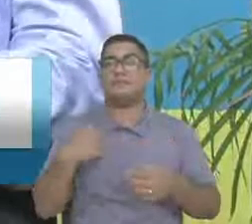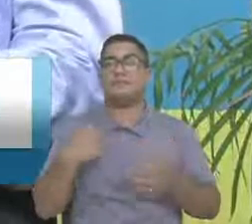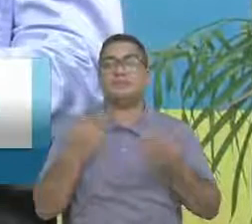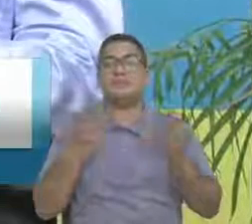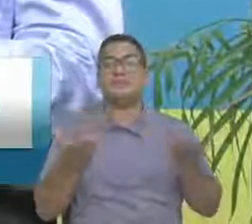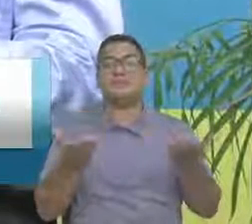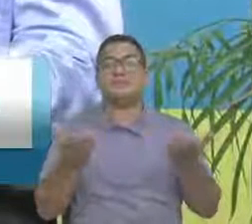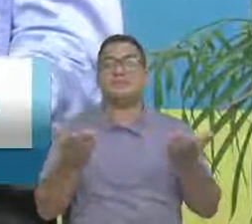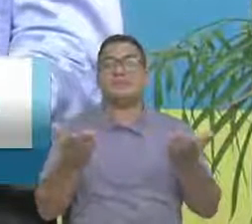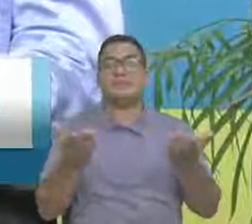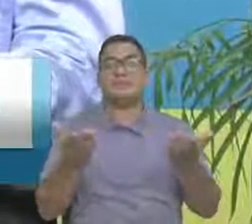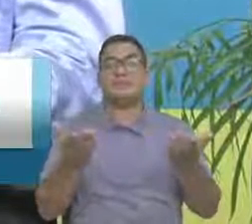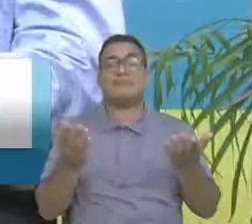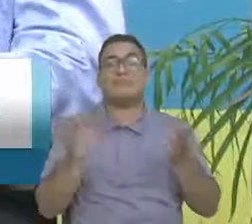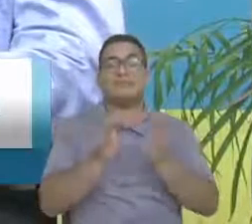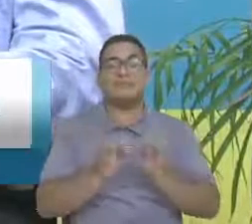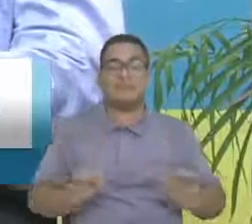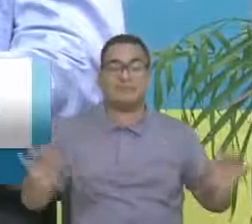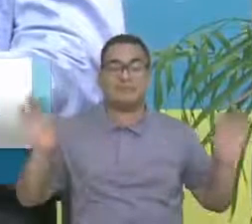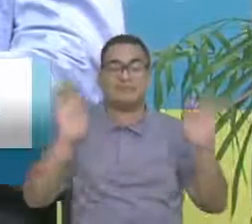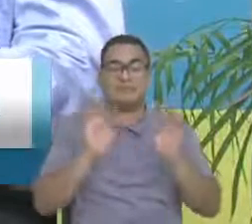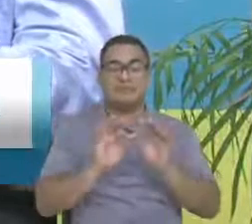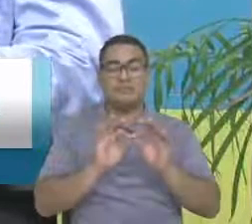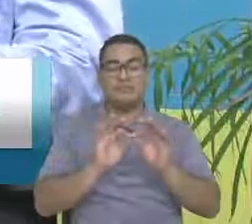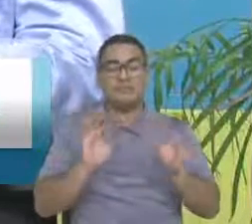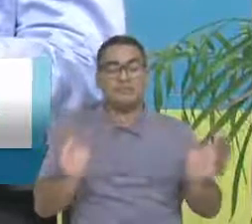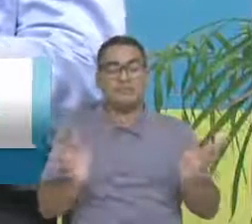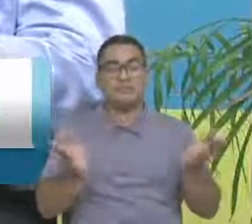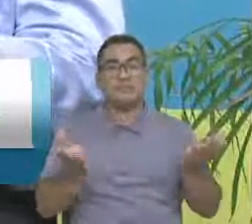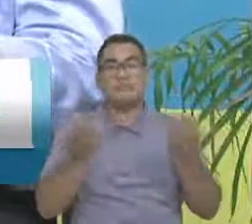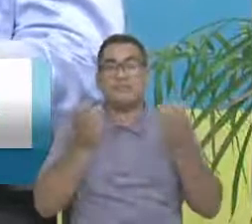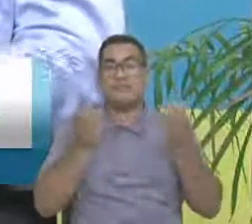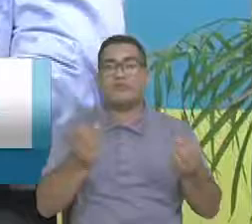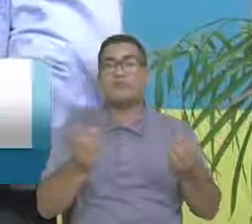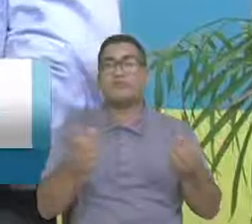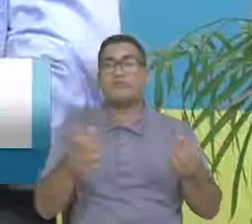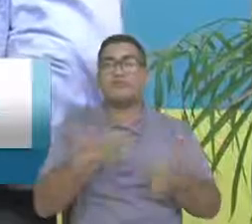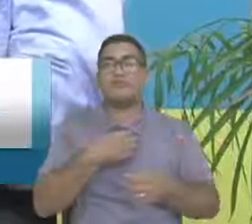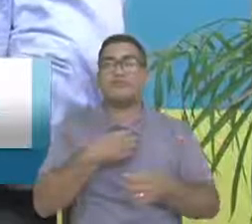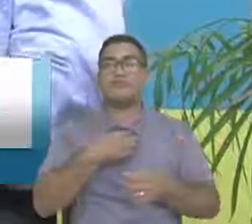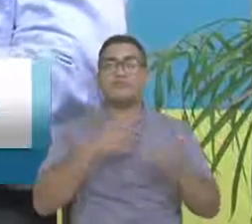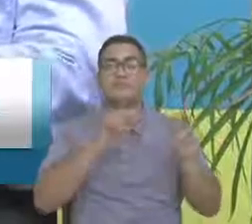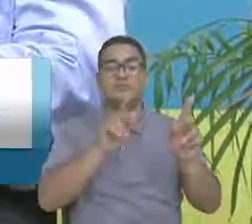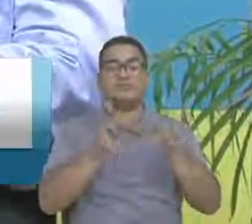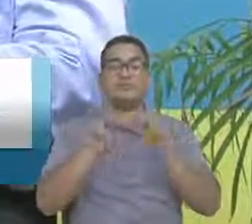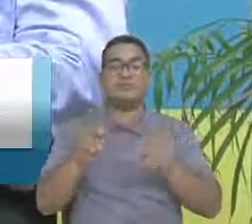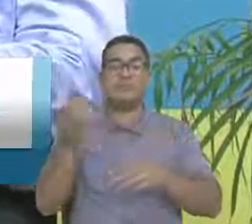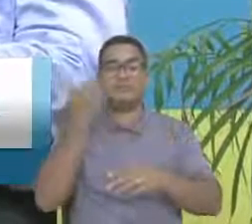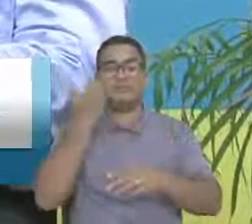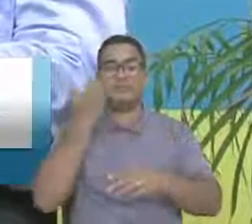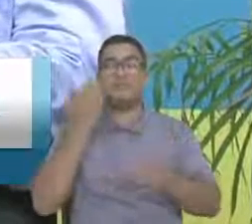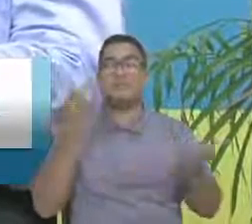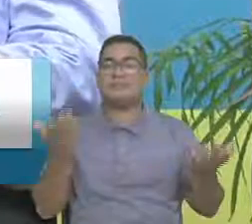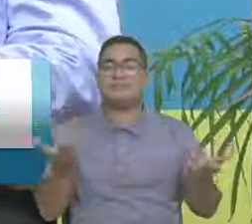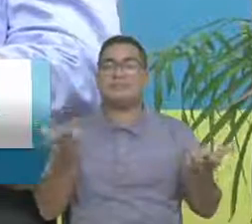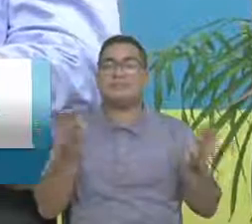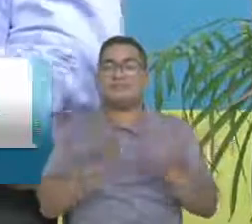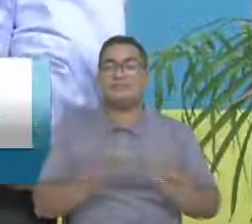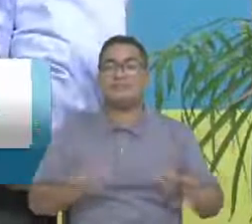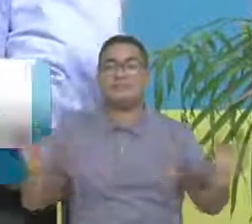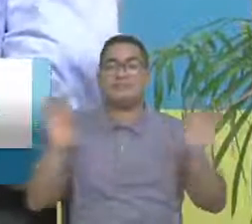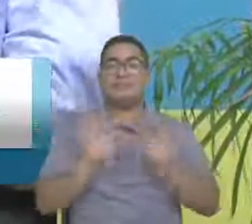medio precisamente es fortalecer ese nexo de manejo de estos pacientes con el objetivo de tratar de